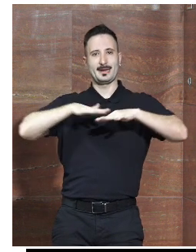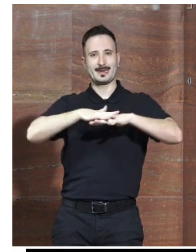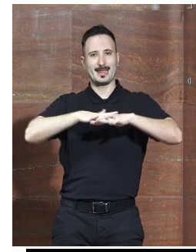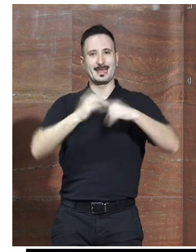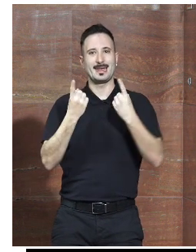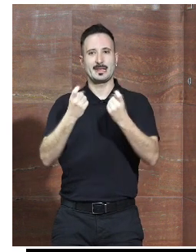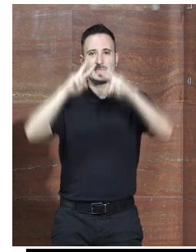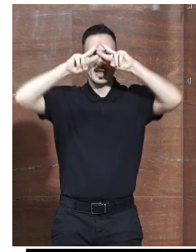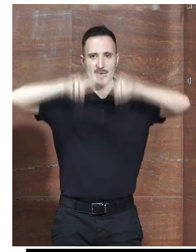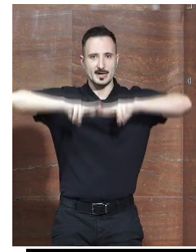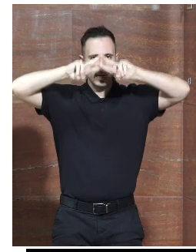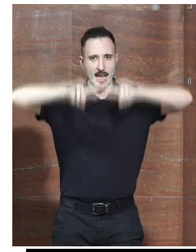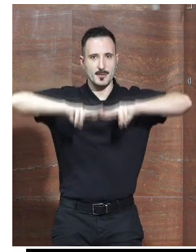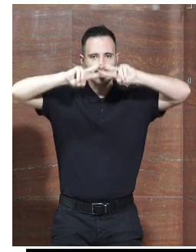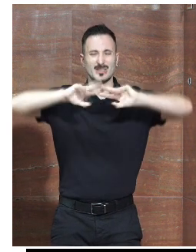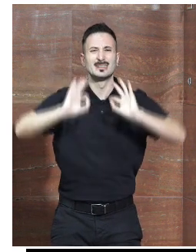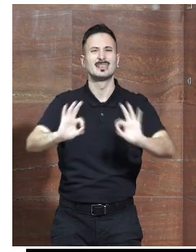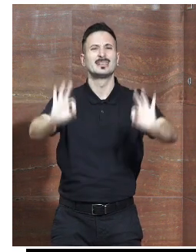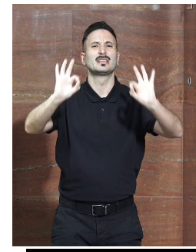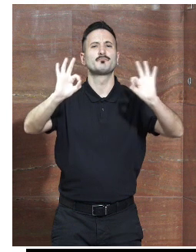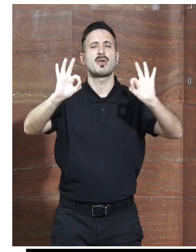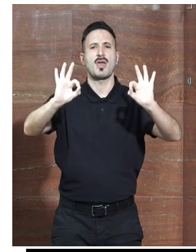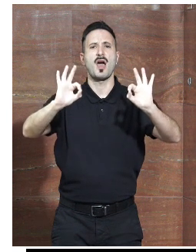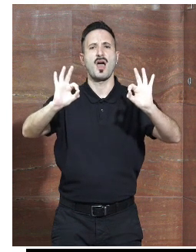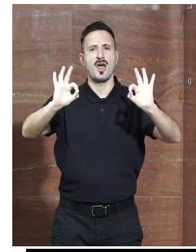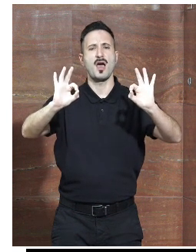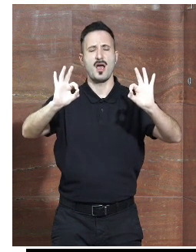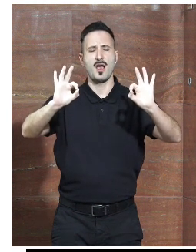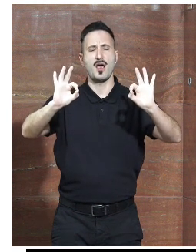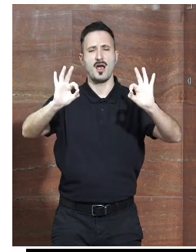una revisión sobre su propia